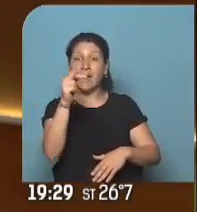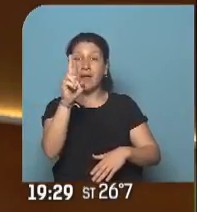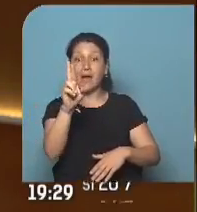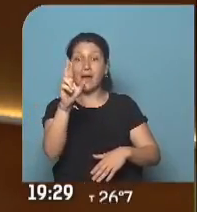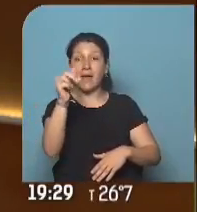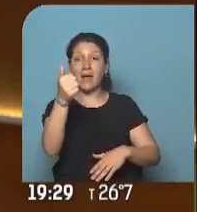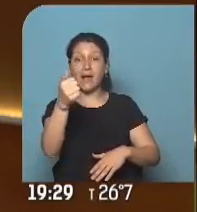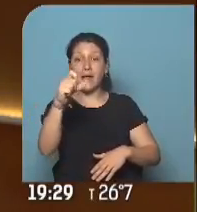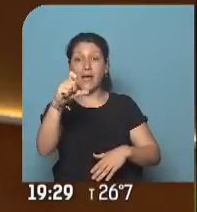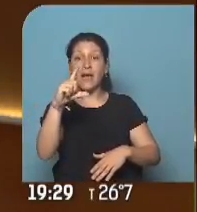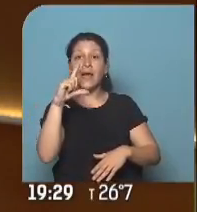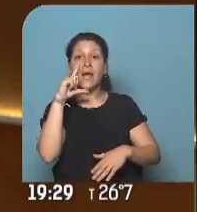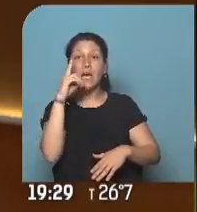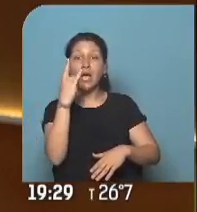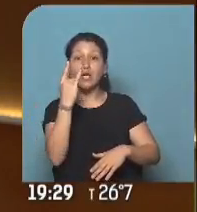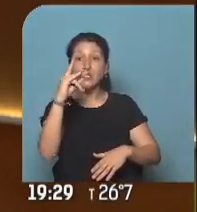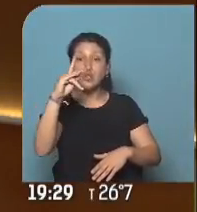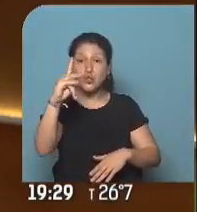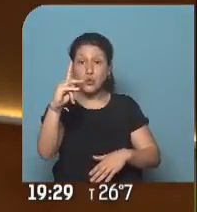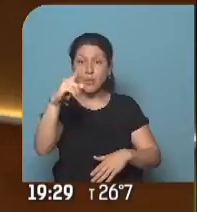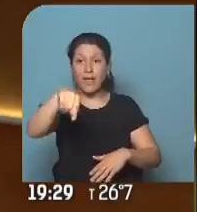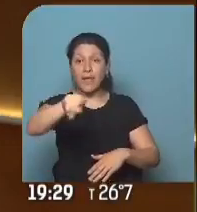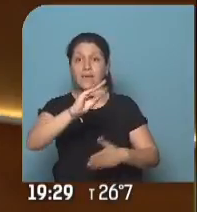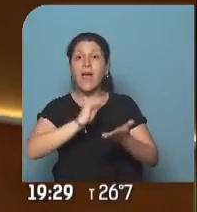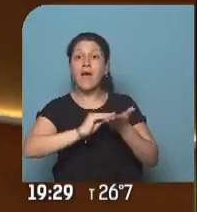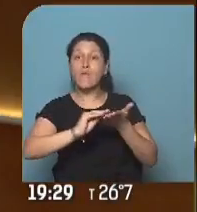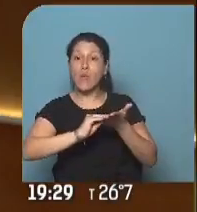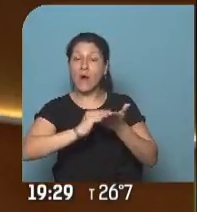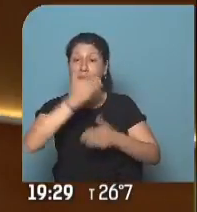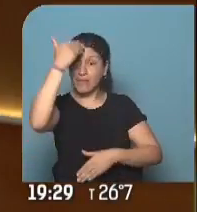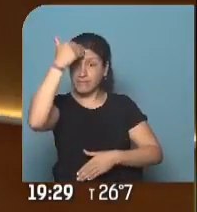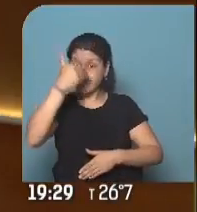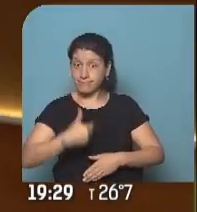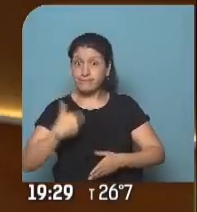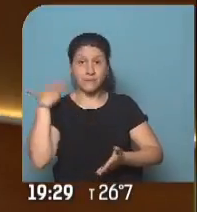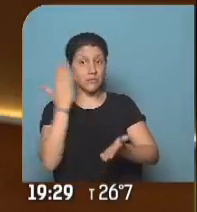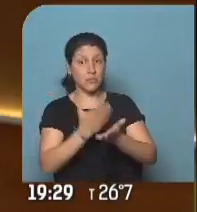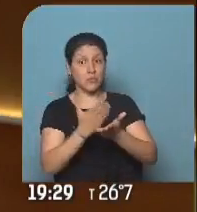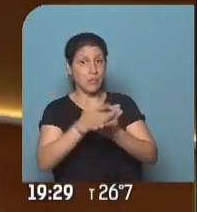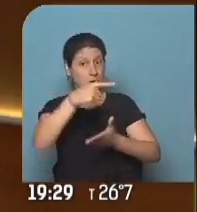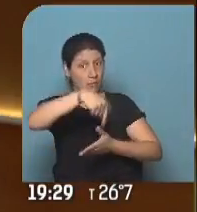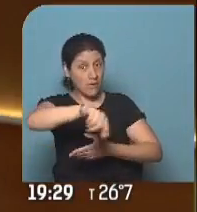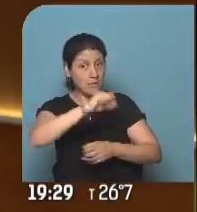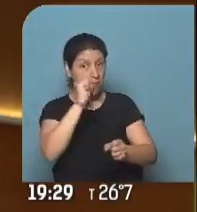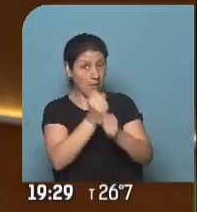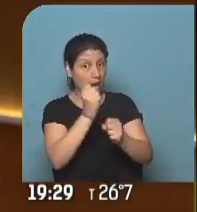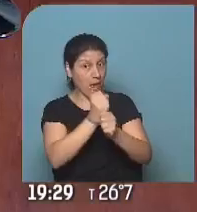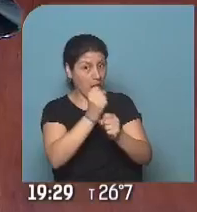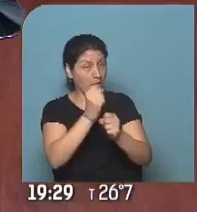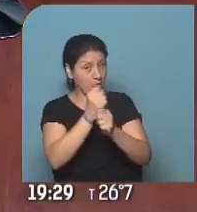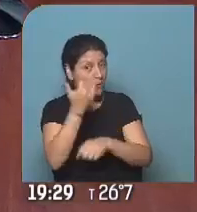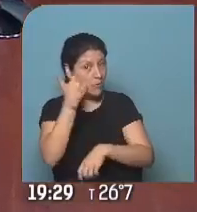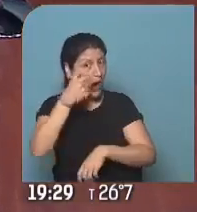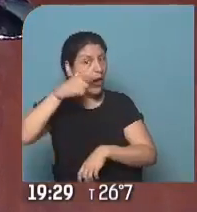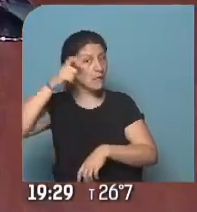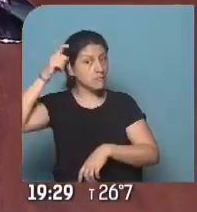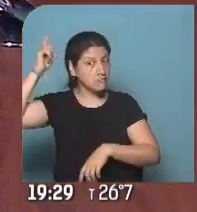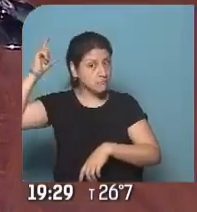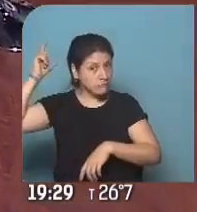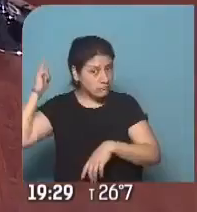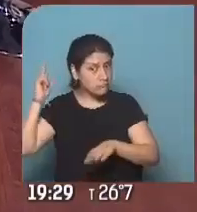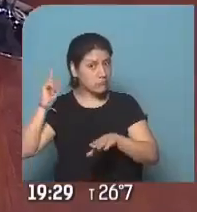Rights Watch, el Observatorio de Derechos Humanos, que está haciendo todo un trabajo con muchos antecedentes y hace mucho